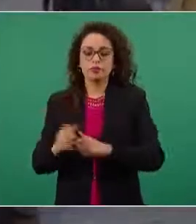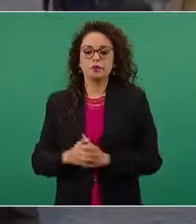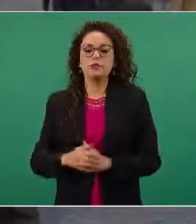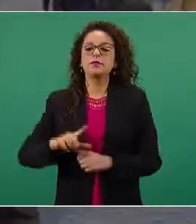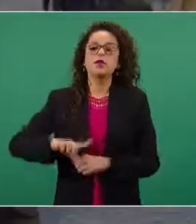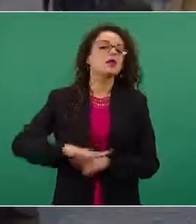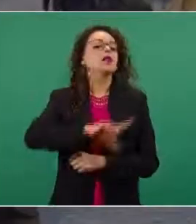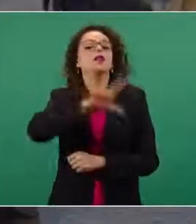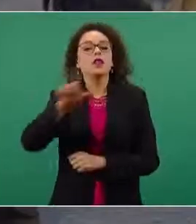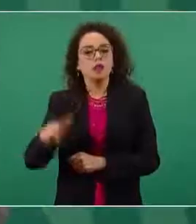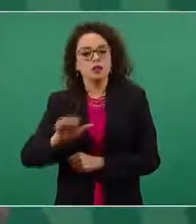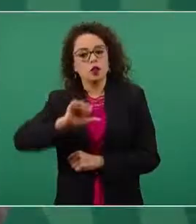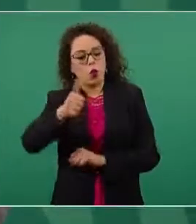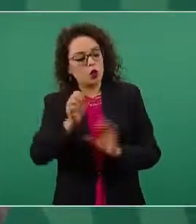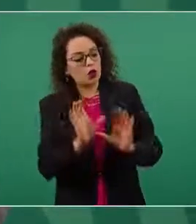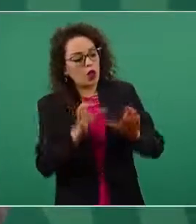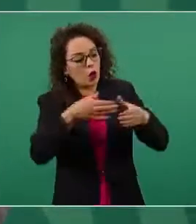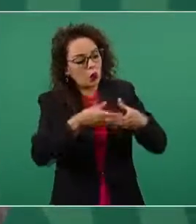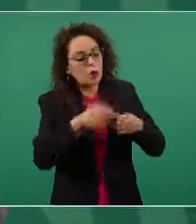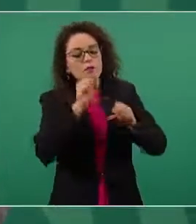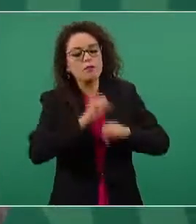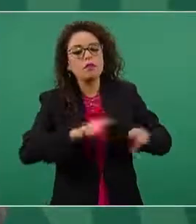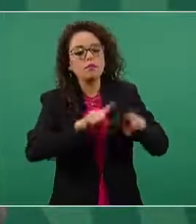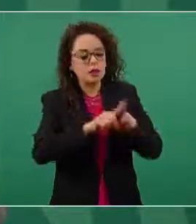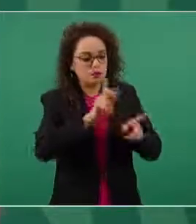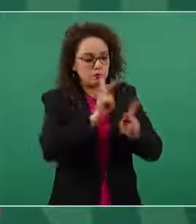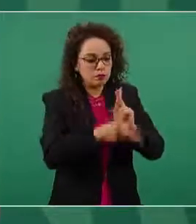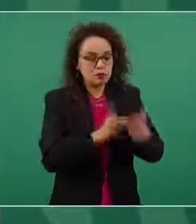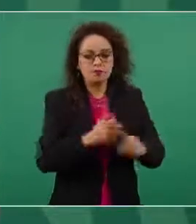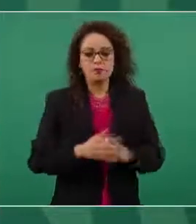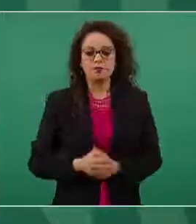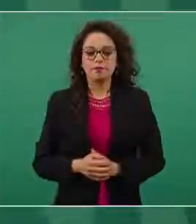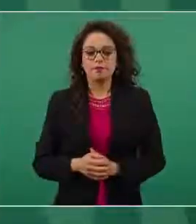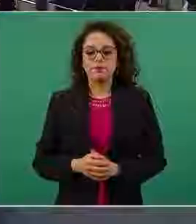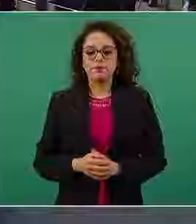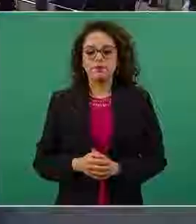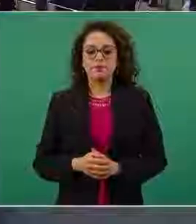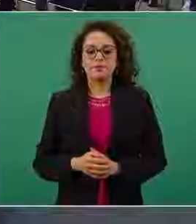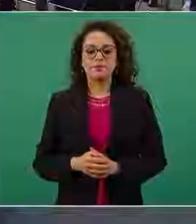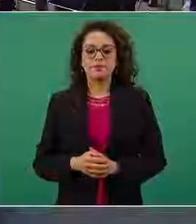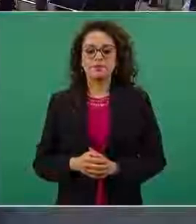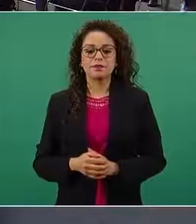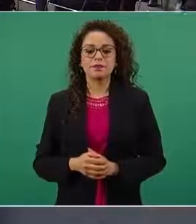con la otra comunidad. Eso sería bueno. Muy bien.